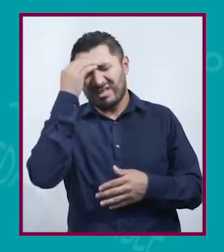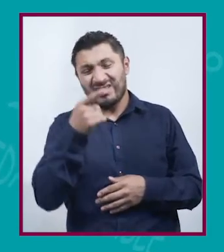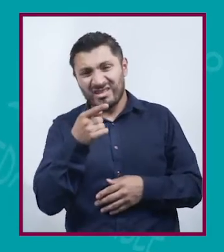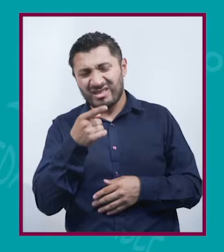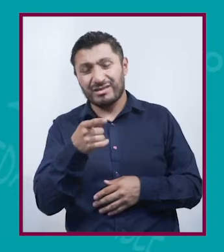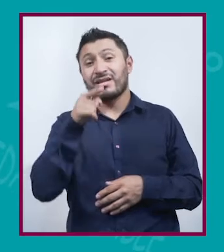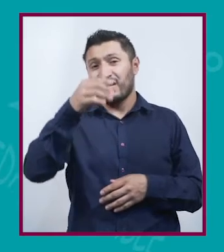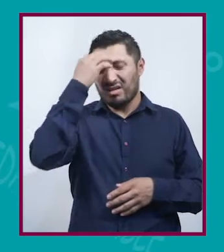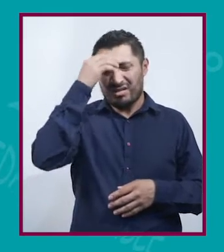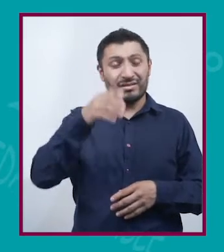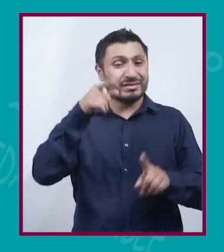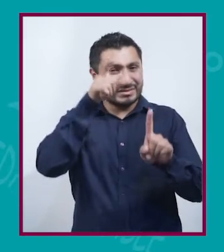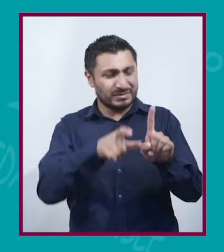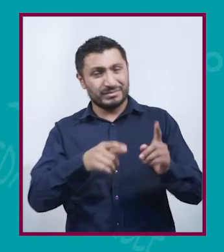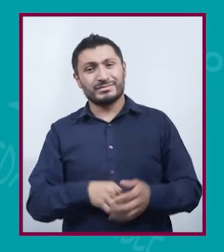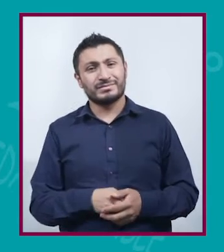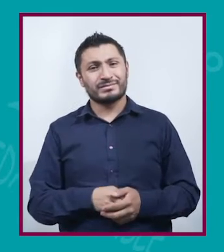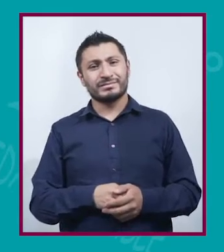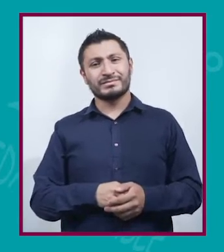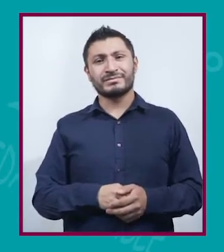conoces? ¿Habías oído hablar de ella?